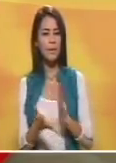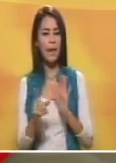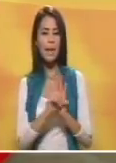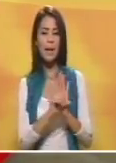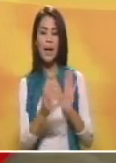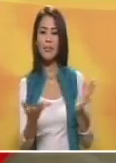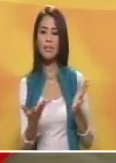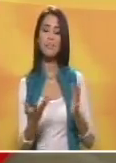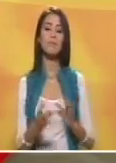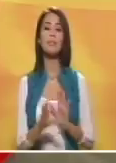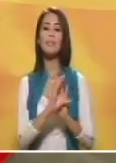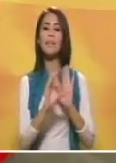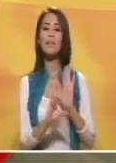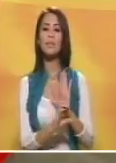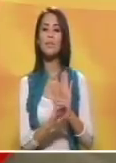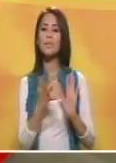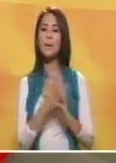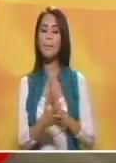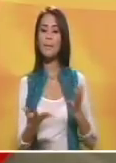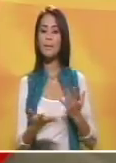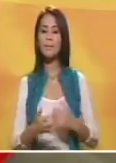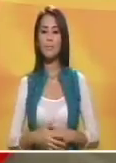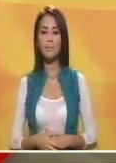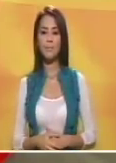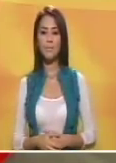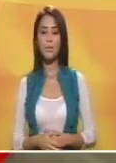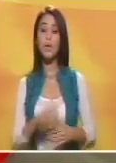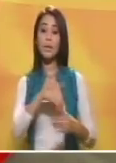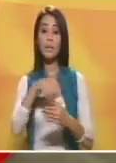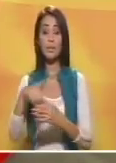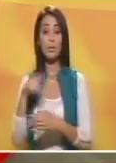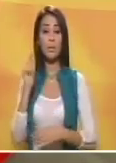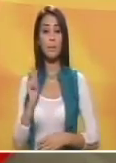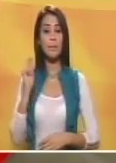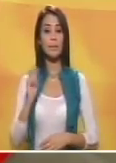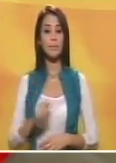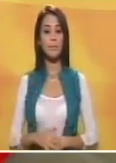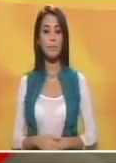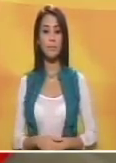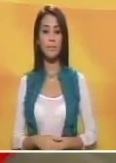legalmente, constitucionalmente, técnicamente con esta elección parlamentaria?